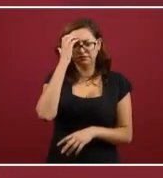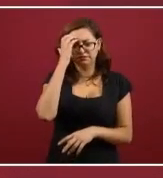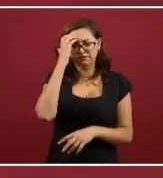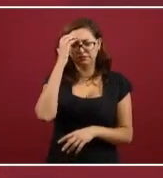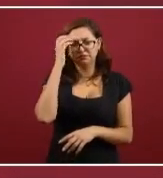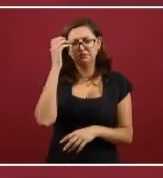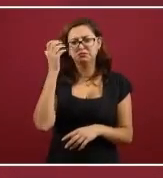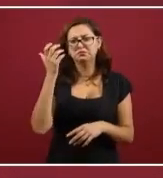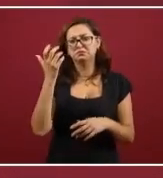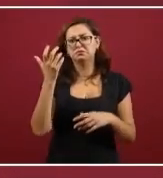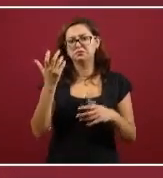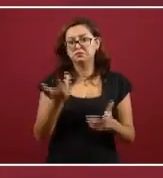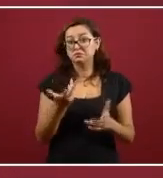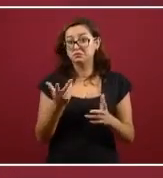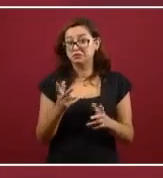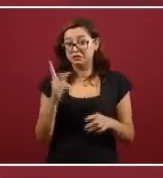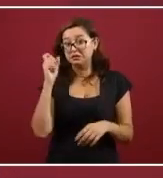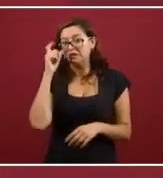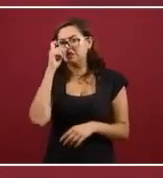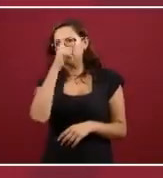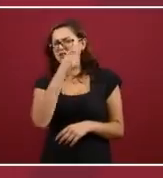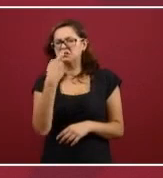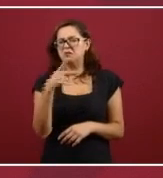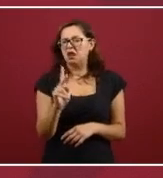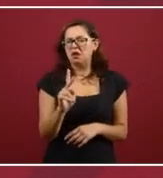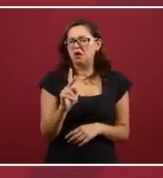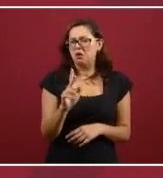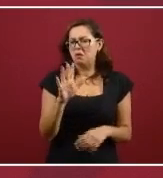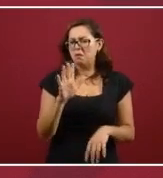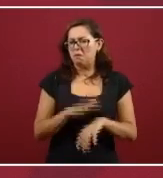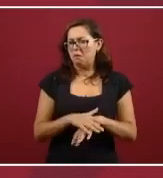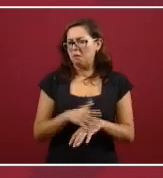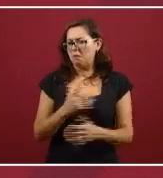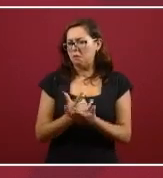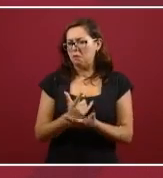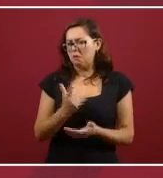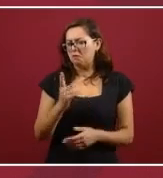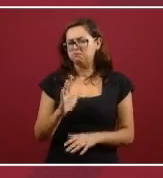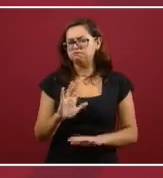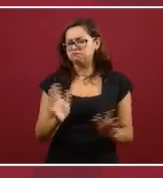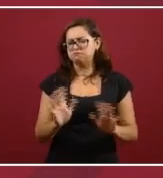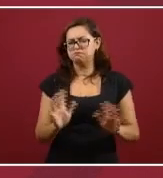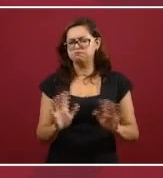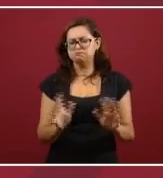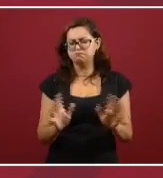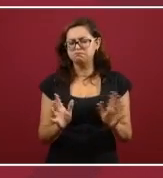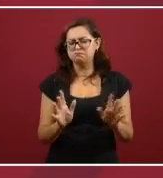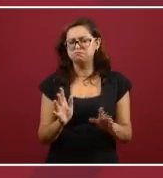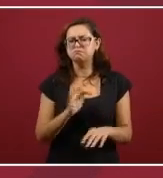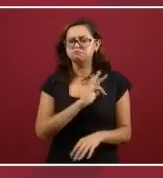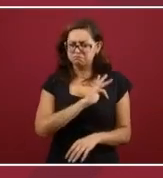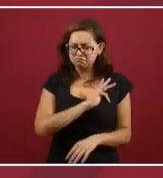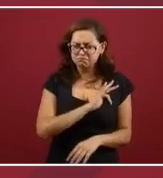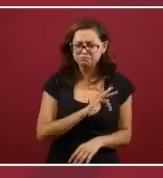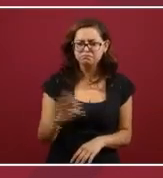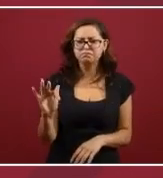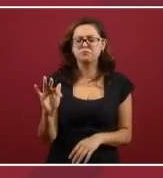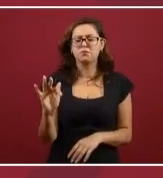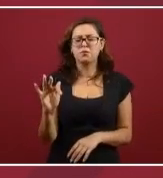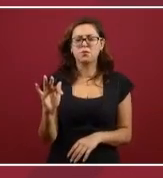aparentemente complejos, pero no tanto, y que todos